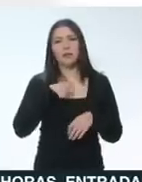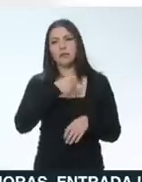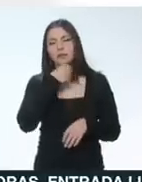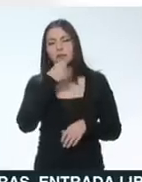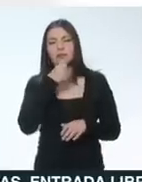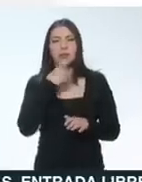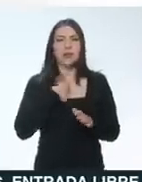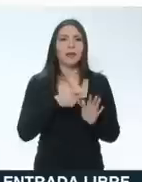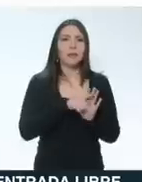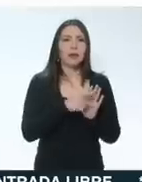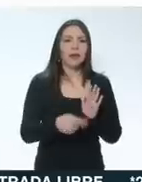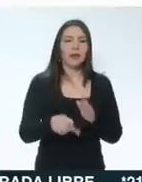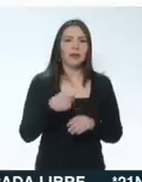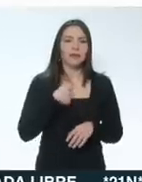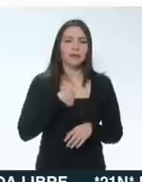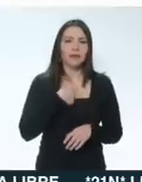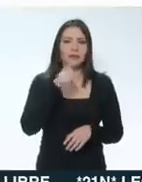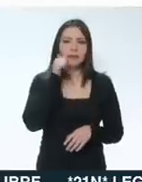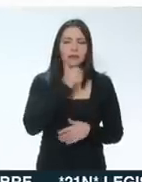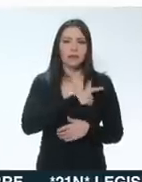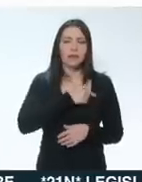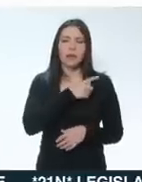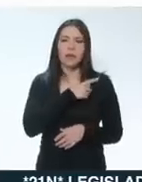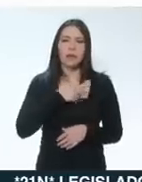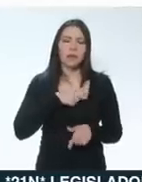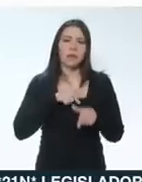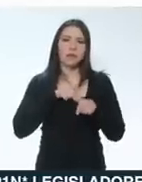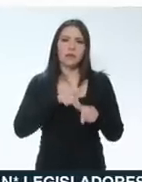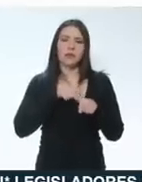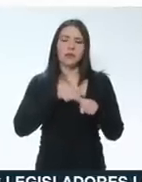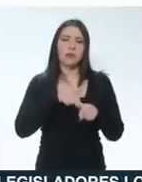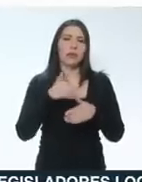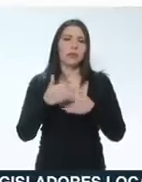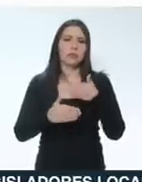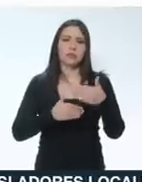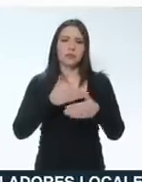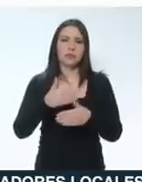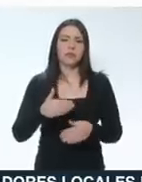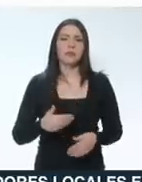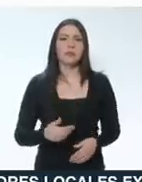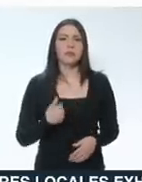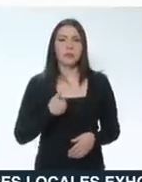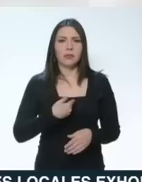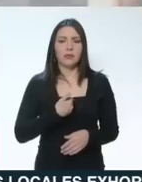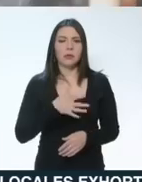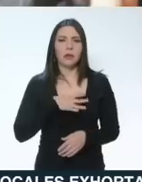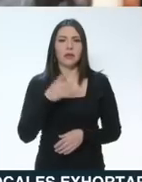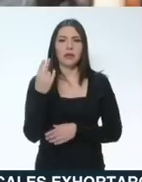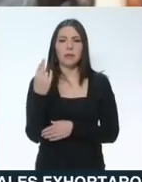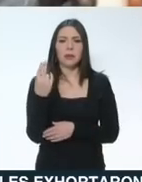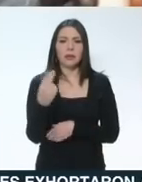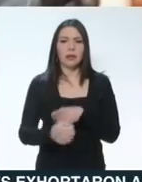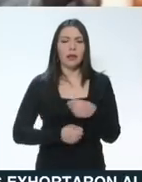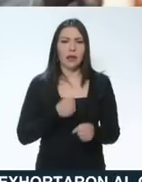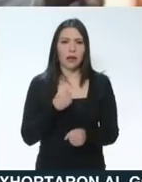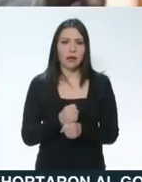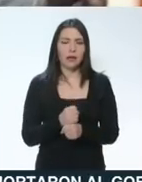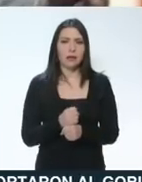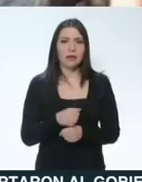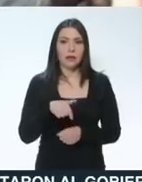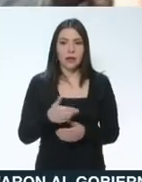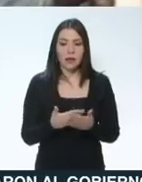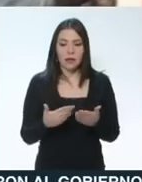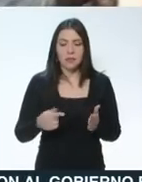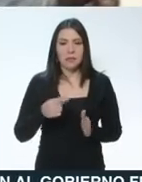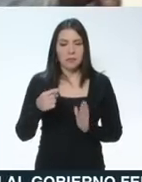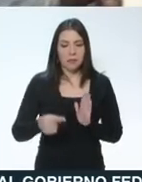que el sentir es seguir adelante, por supuesto, ¿no? O sea, bueno, yo tengo 25 años. Es la primera vez que